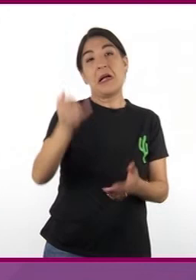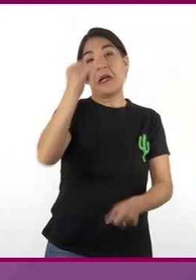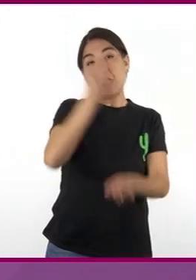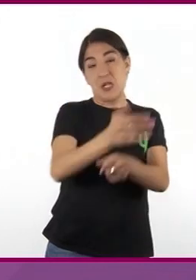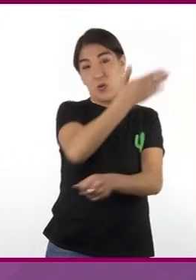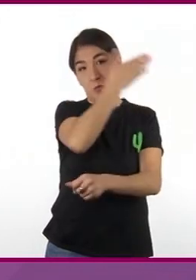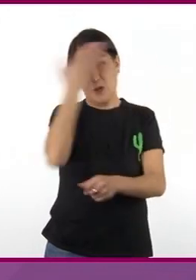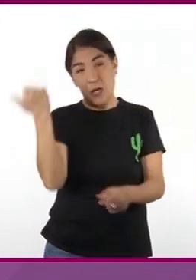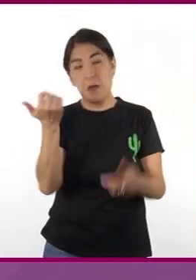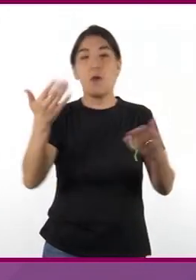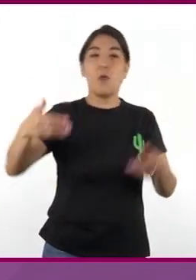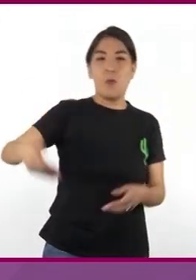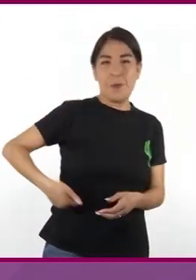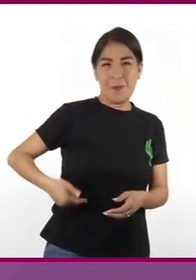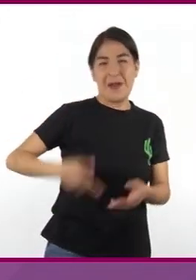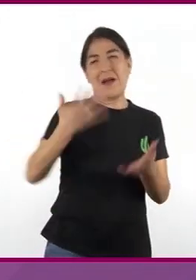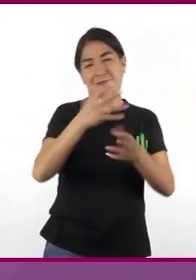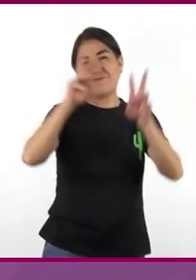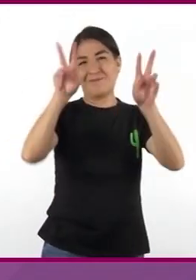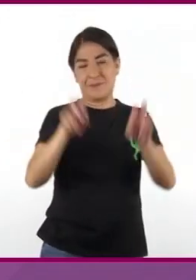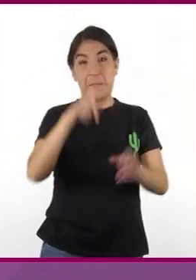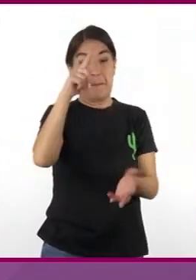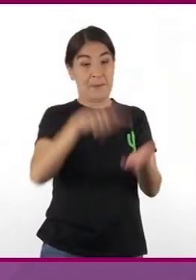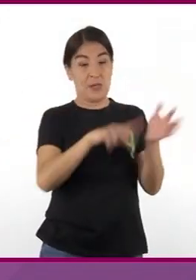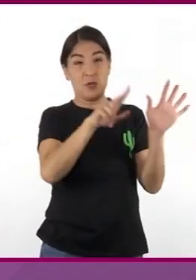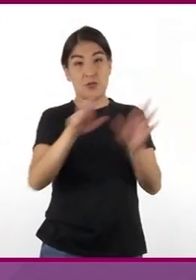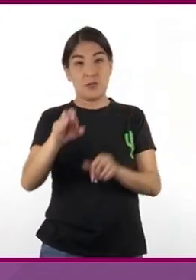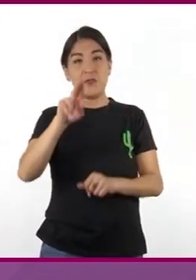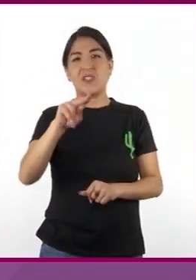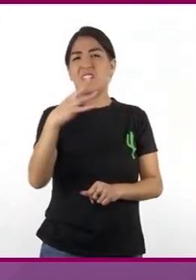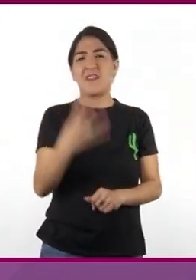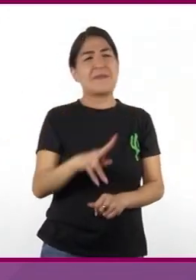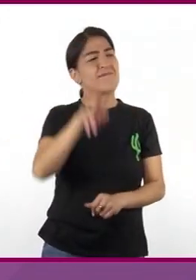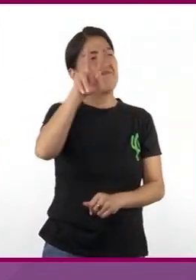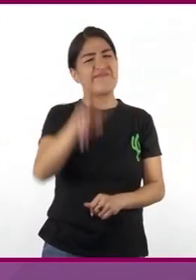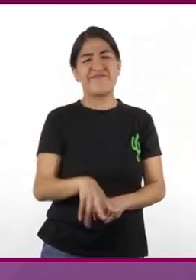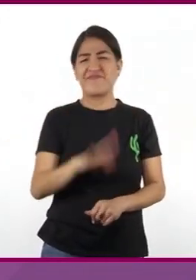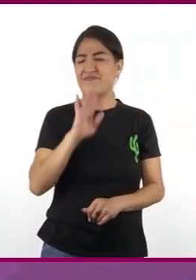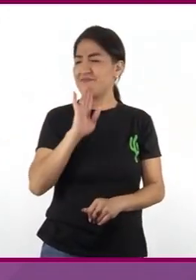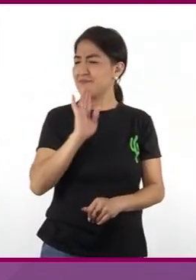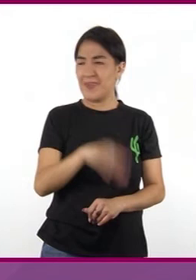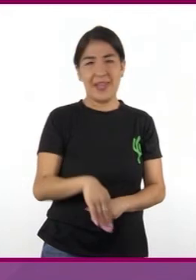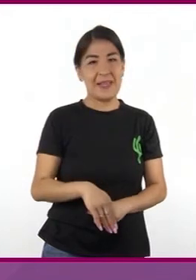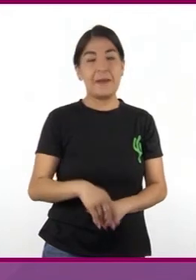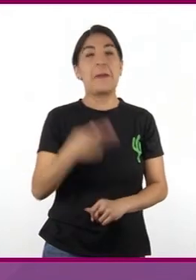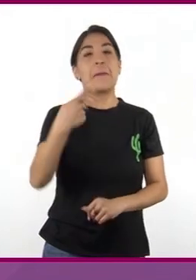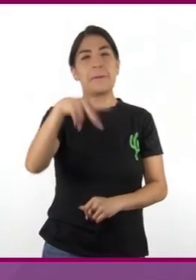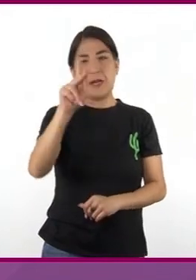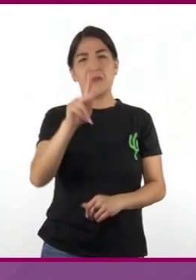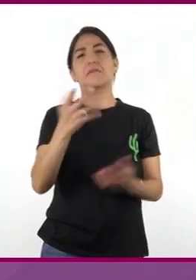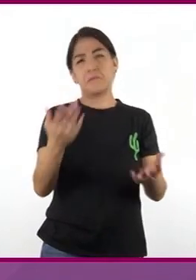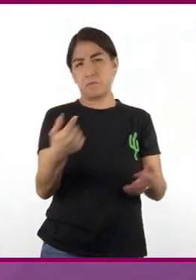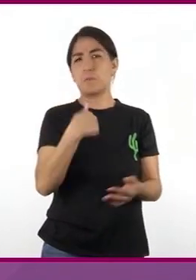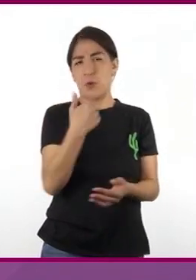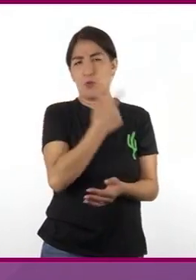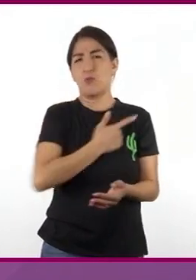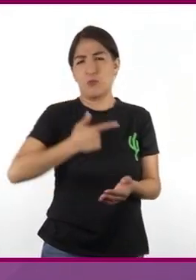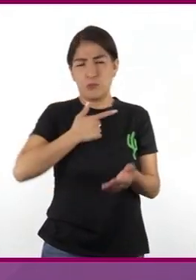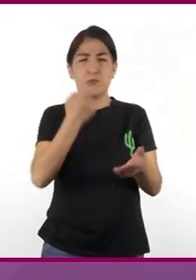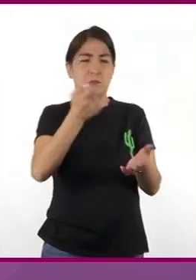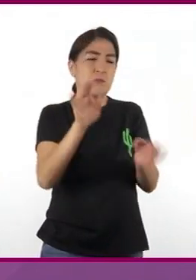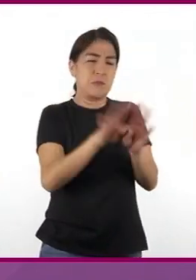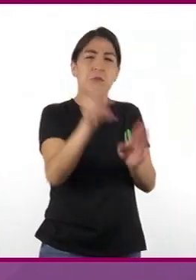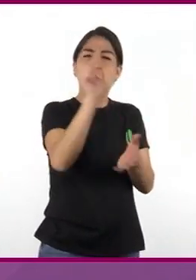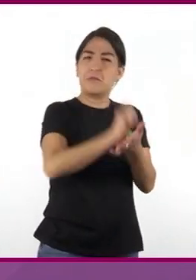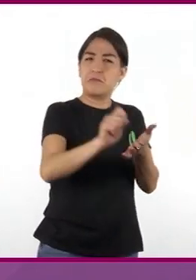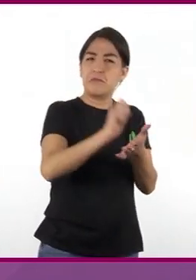de 1884, es realmente mala, pero con gusto escribiría un prólogo porque